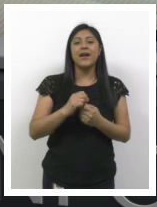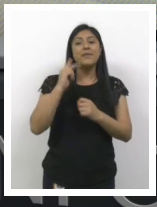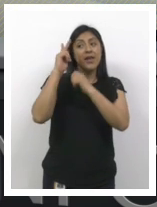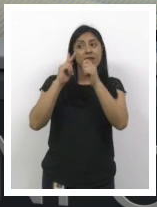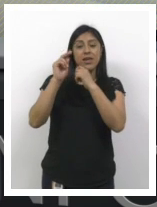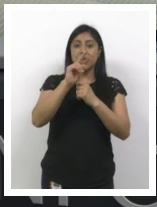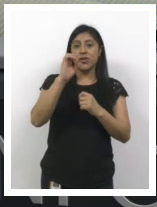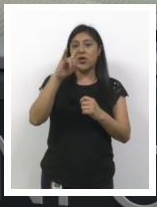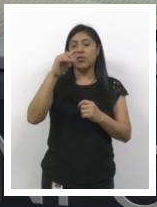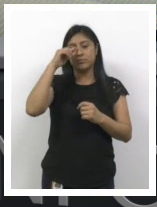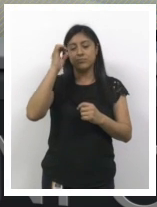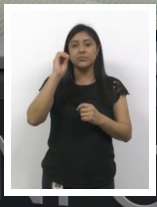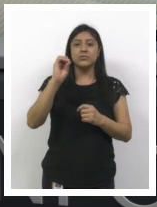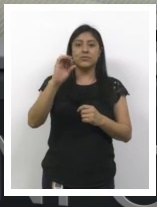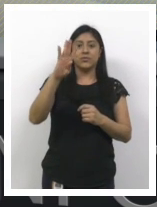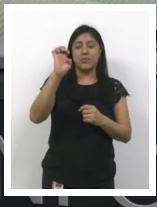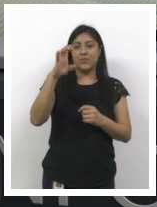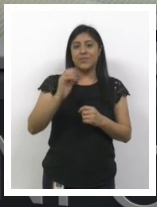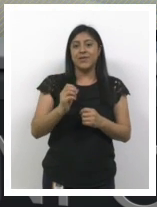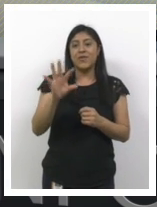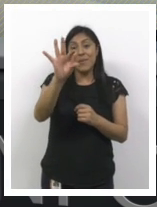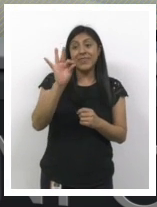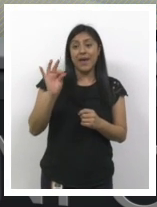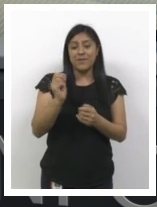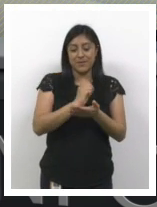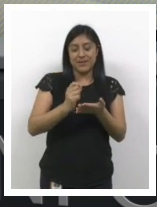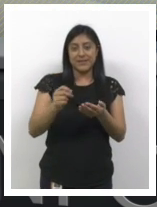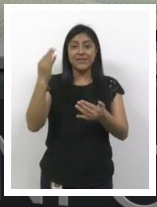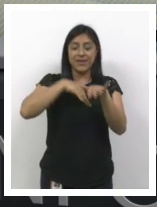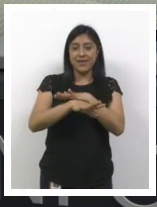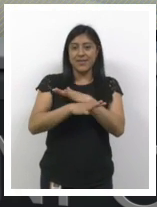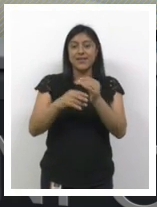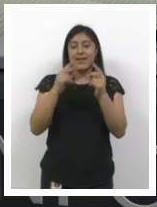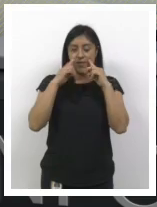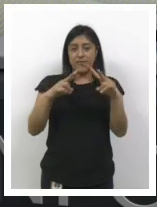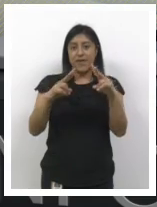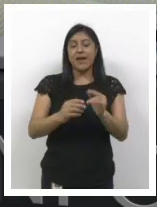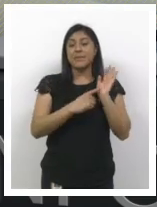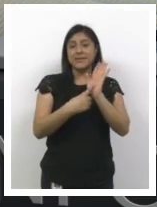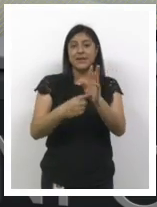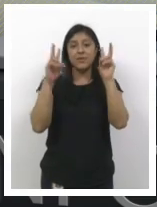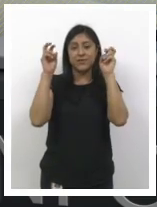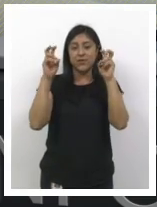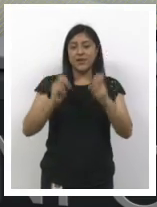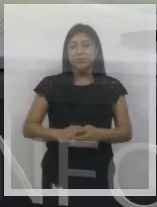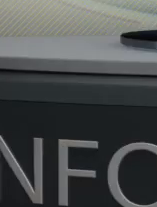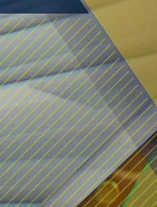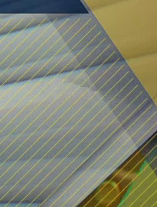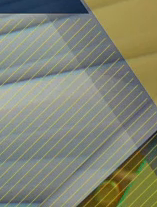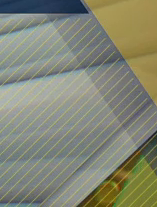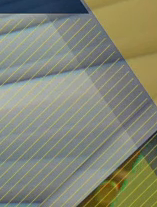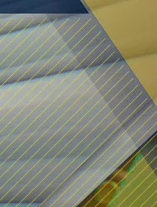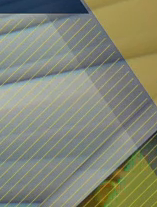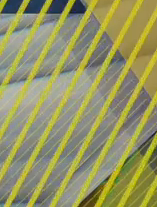nuestro canal de YouTube. Así que le hacemos la invitación para que se suscriba. Entramos de lleno con la información presentando nuestros titulares.